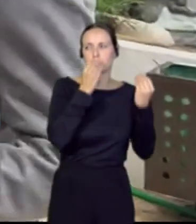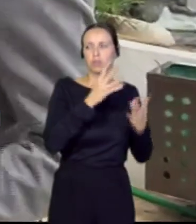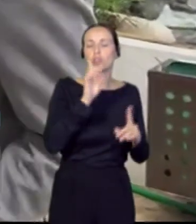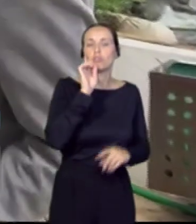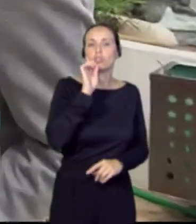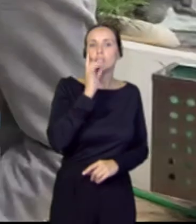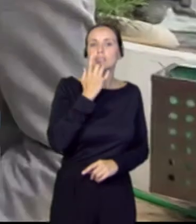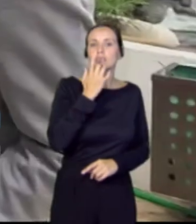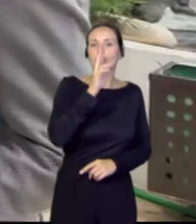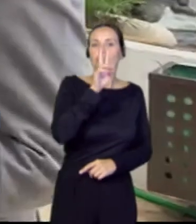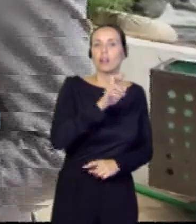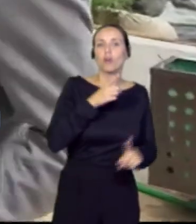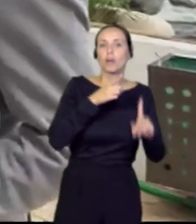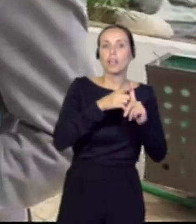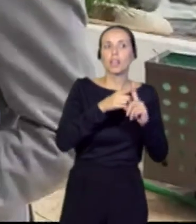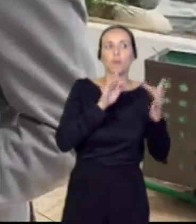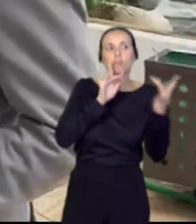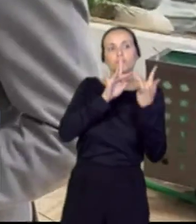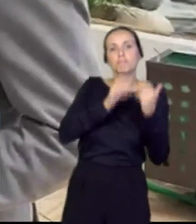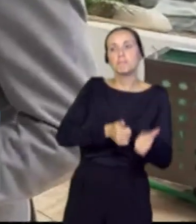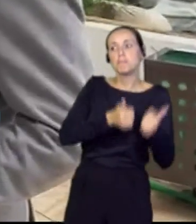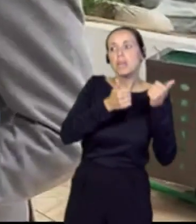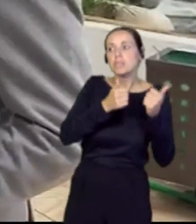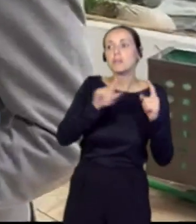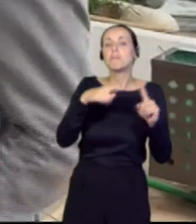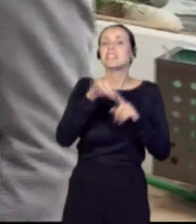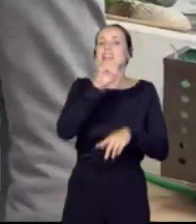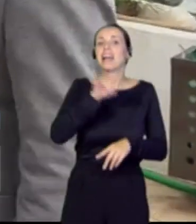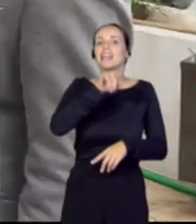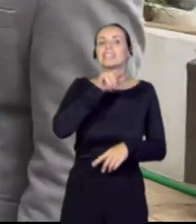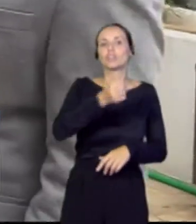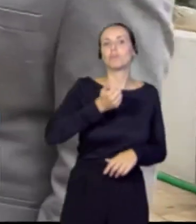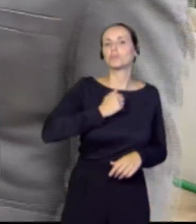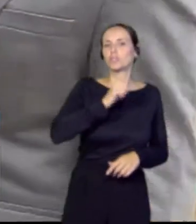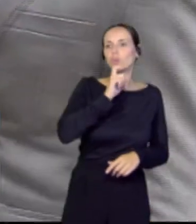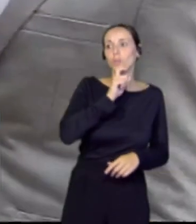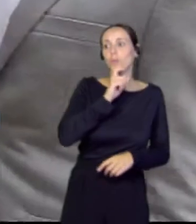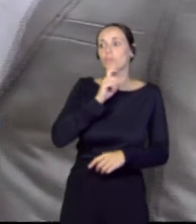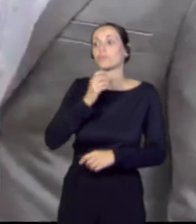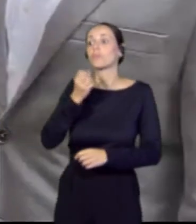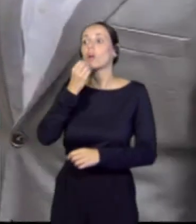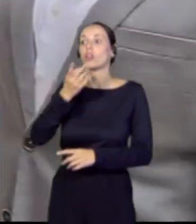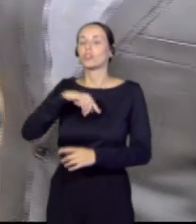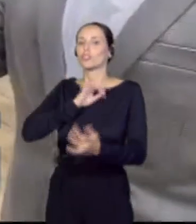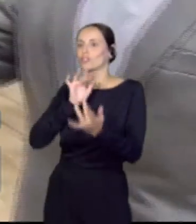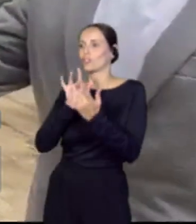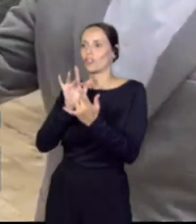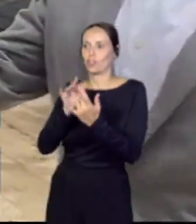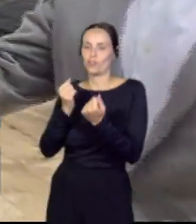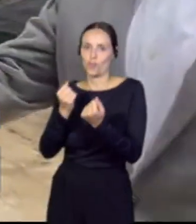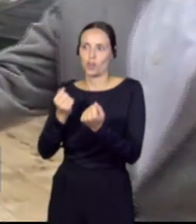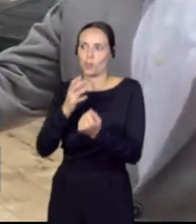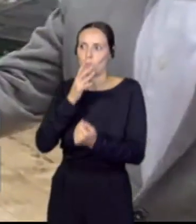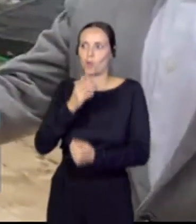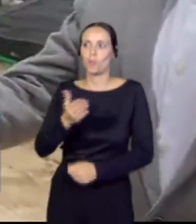esto va a servir para estrechar lazos y de qué manera se va a beneficiar Canarias de este encuentro. Bueno, llevamos estrechando lazos. Él era